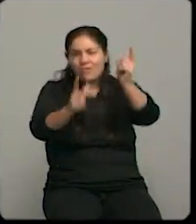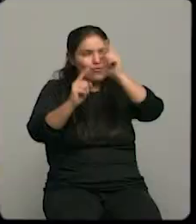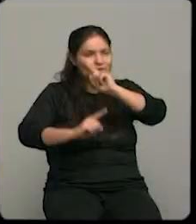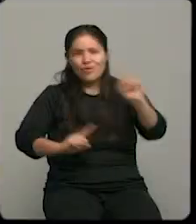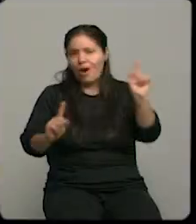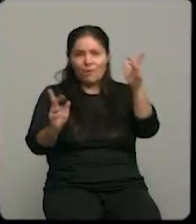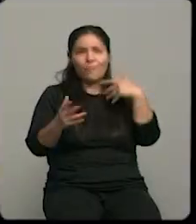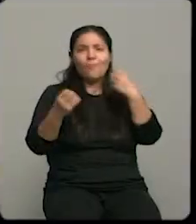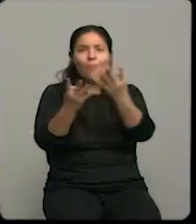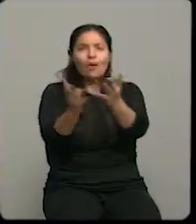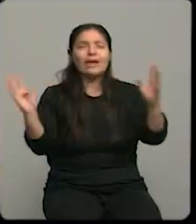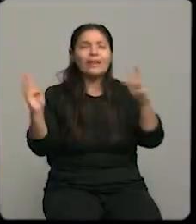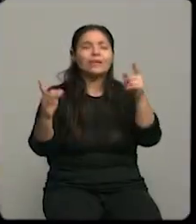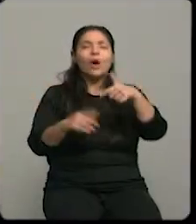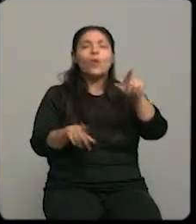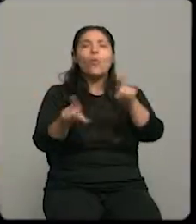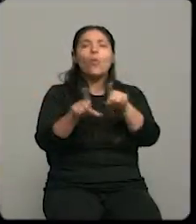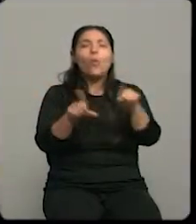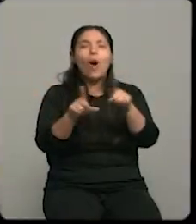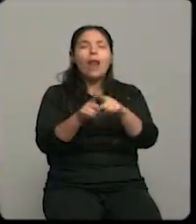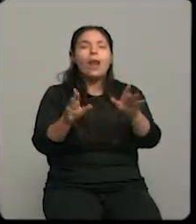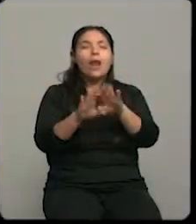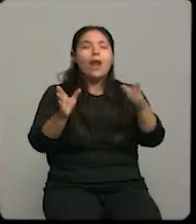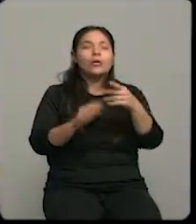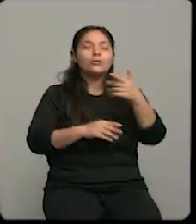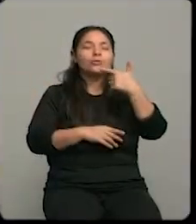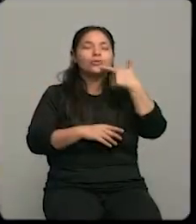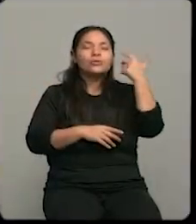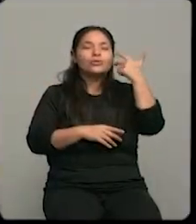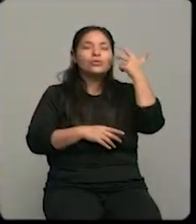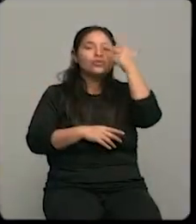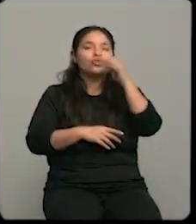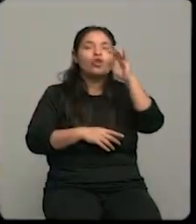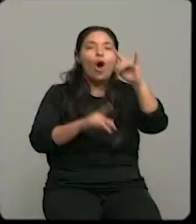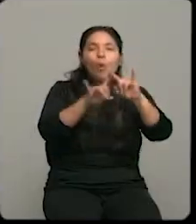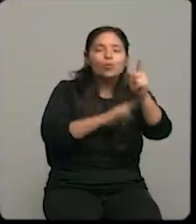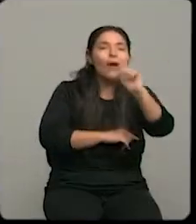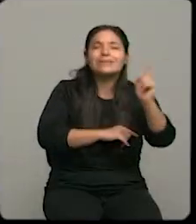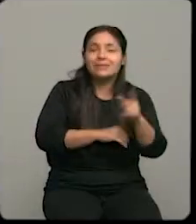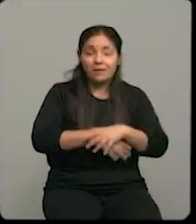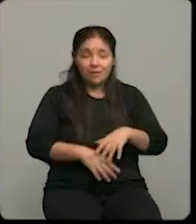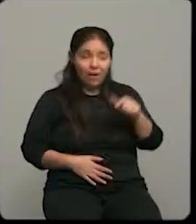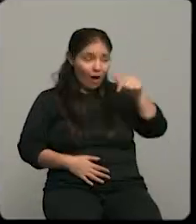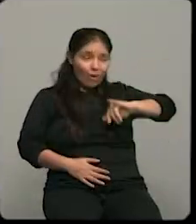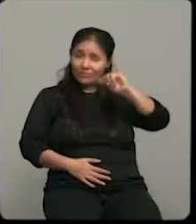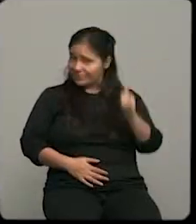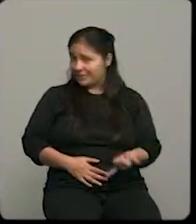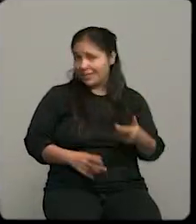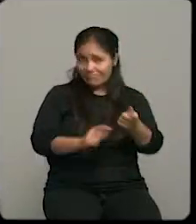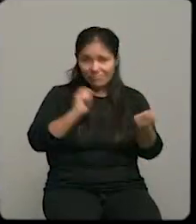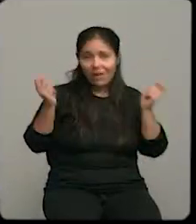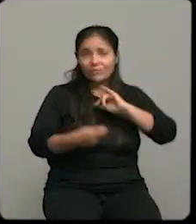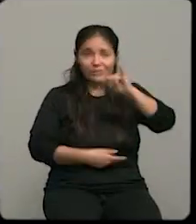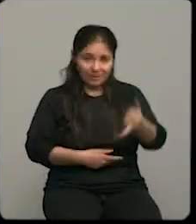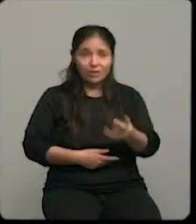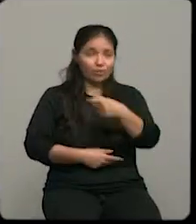orquesta fuera un show, un espectáculo de alguna manera. Y hoy sí, claramente nos hemos introducido en el mundo del espectáculo. Somos,